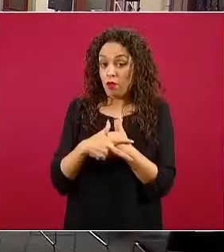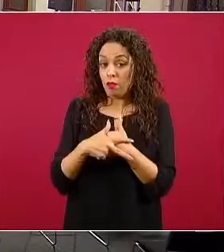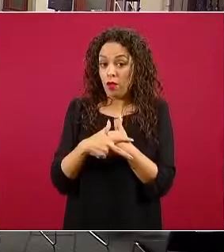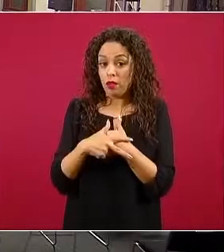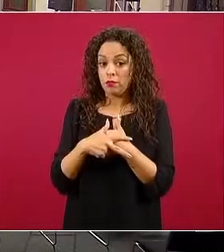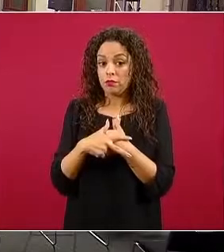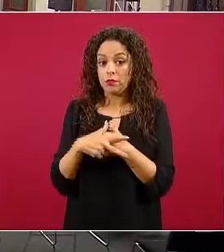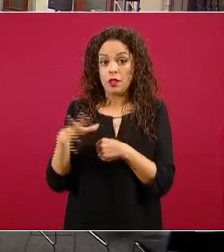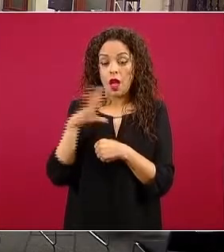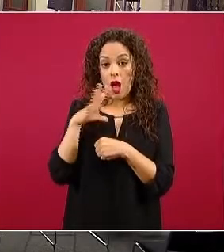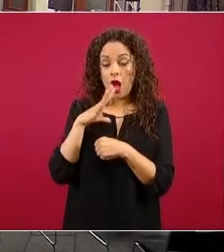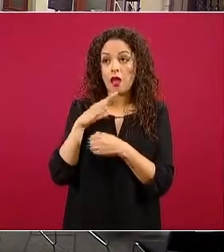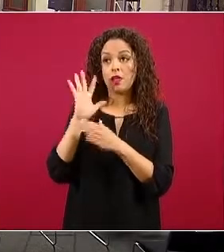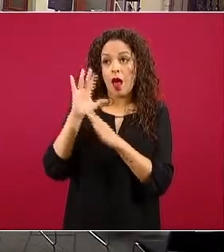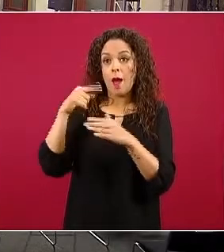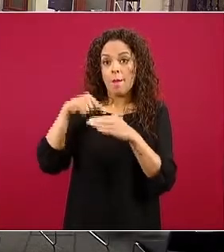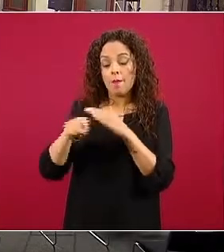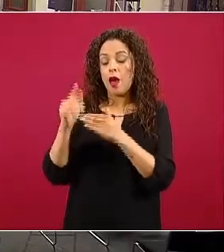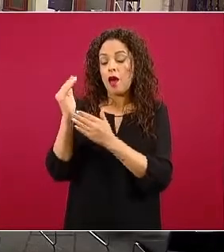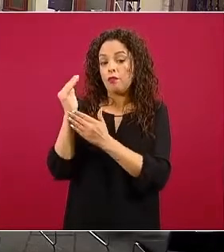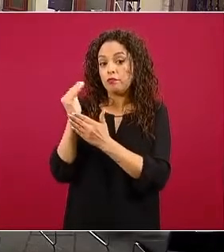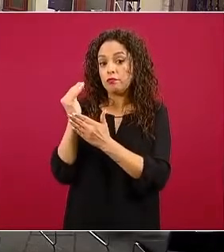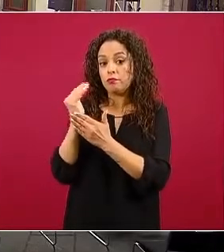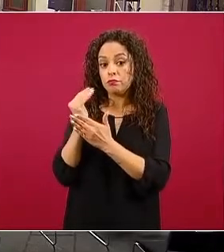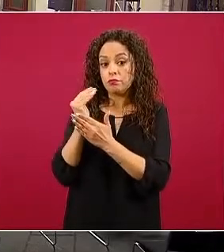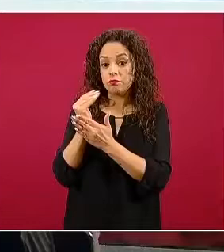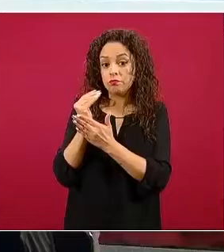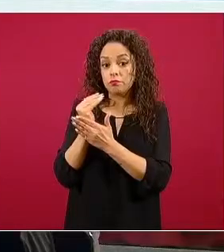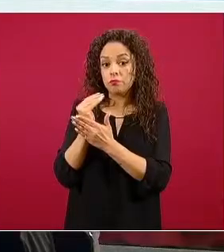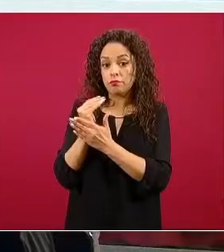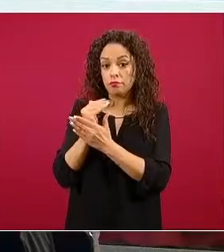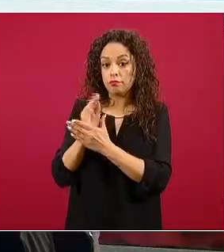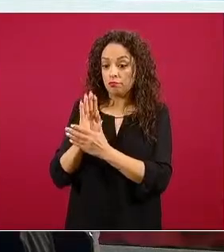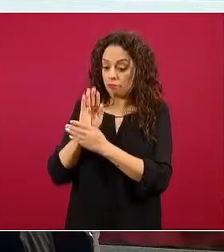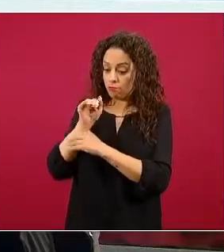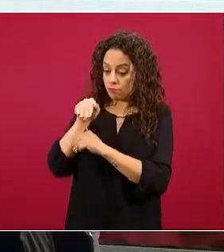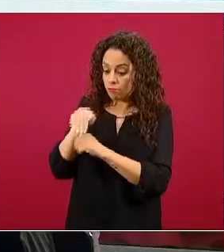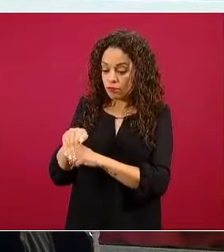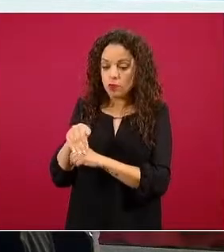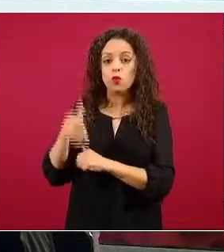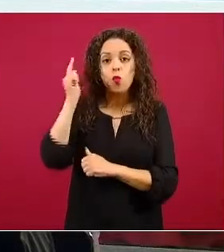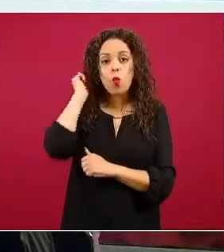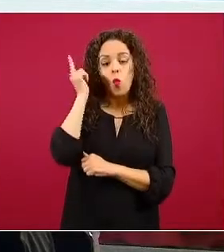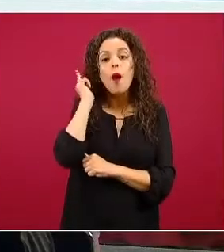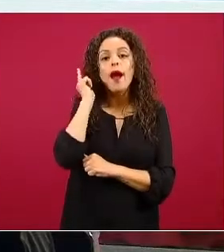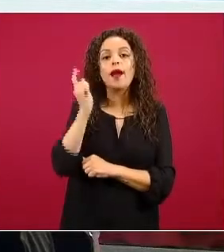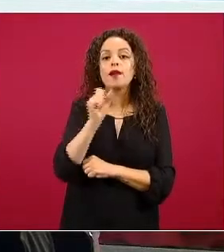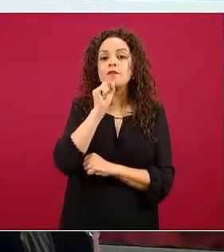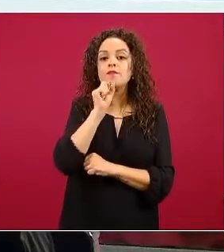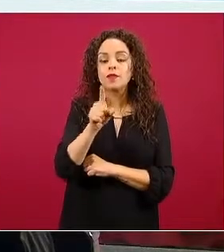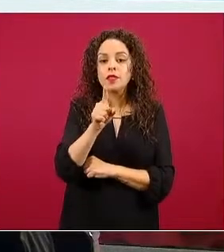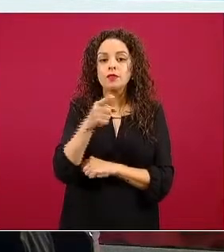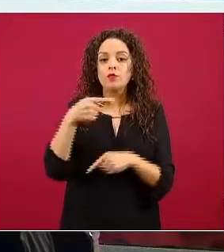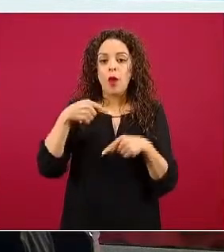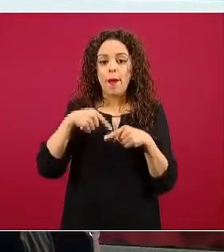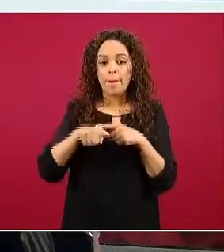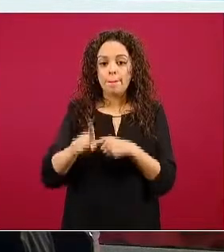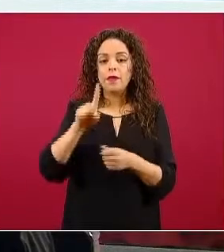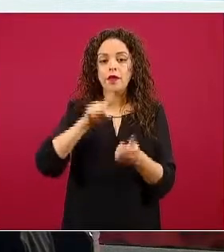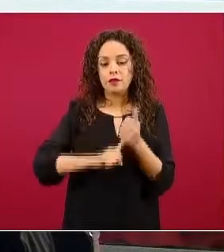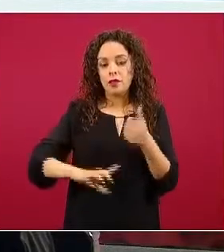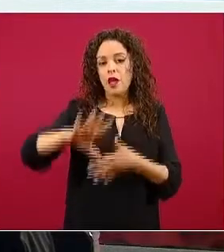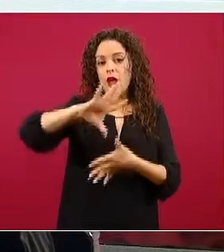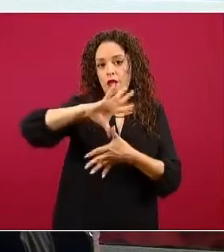un decremento, un descenso en la curva epidémica, así empecemos también en todo el